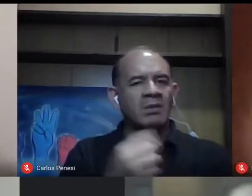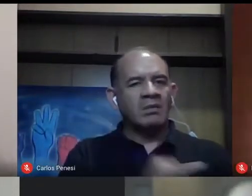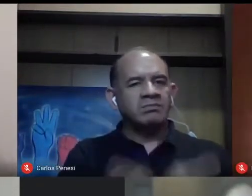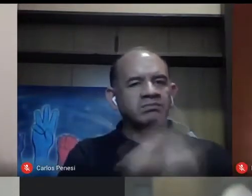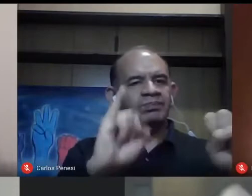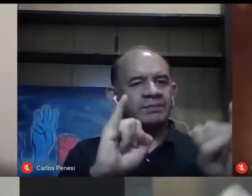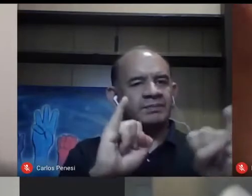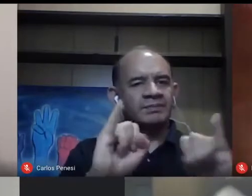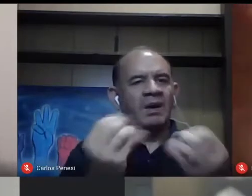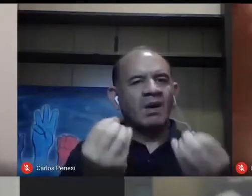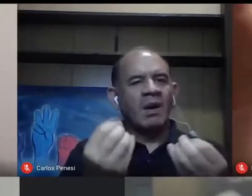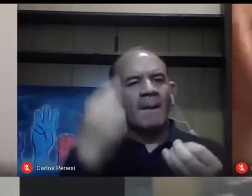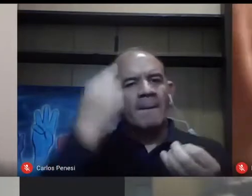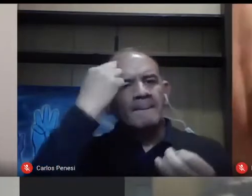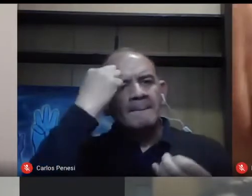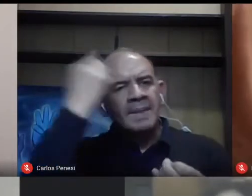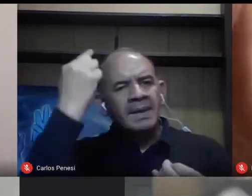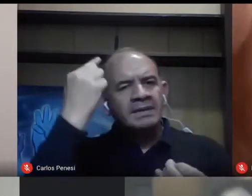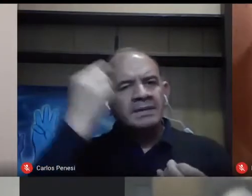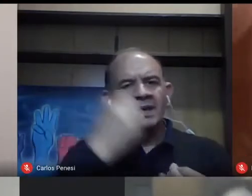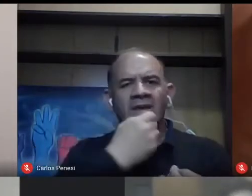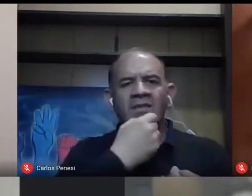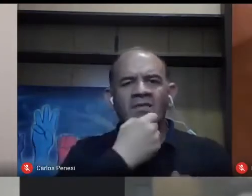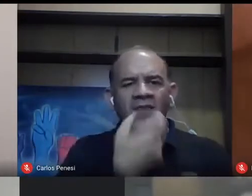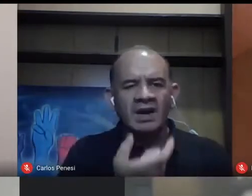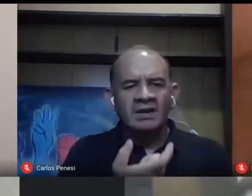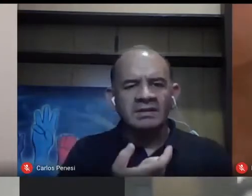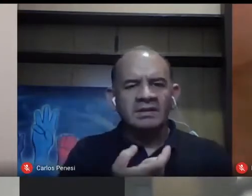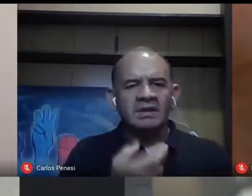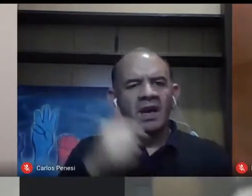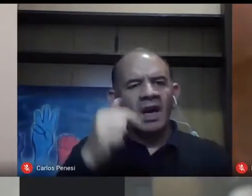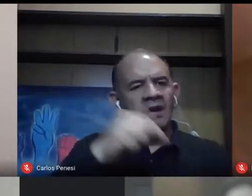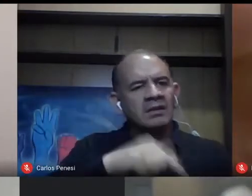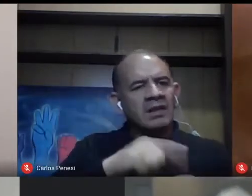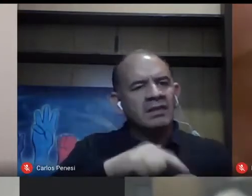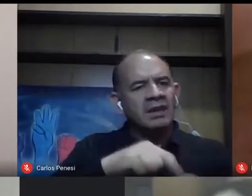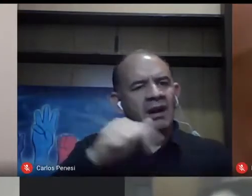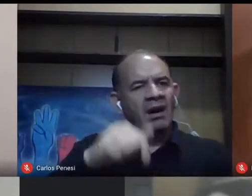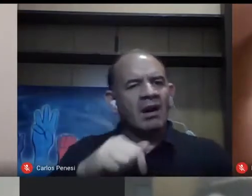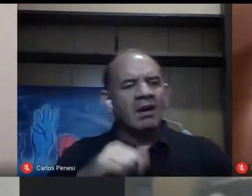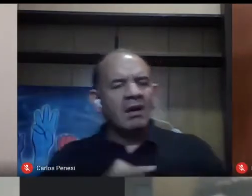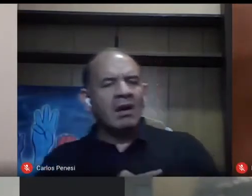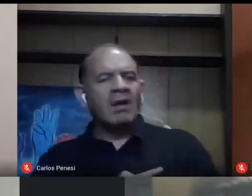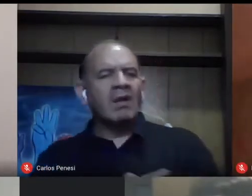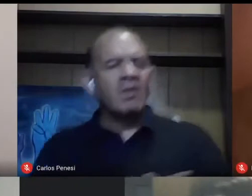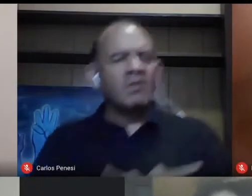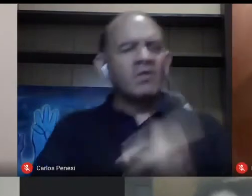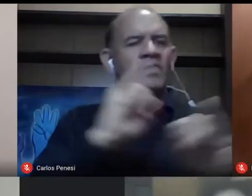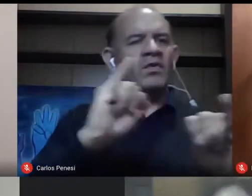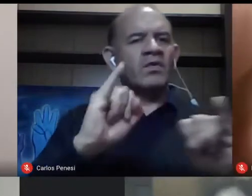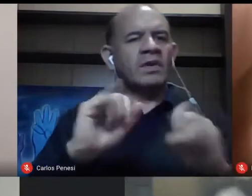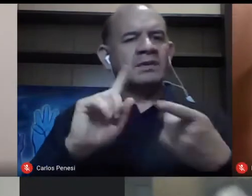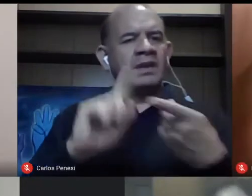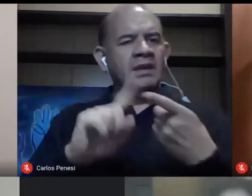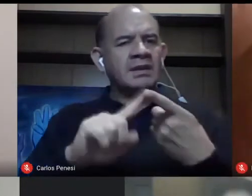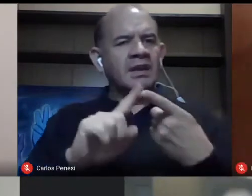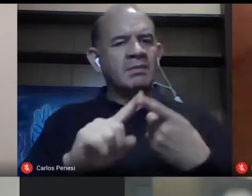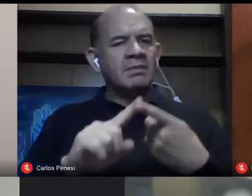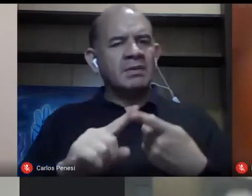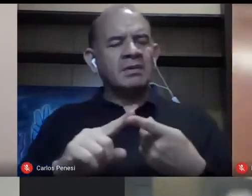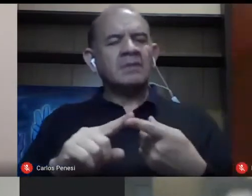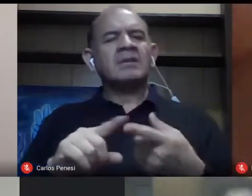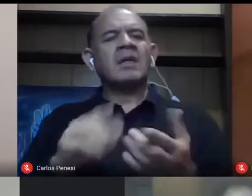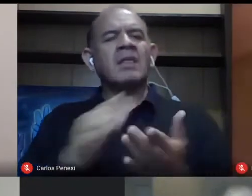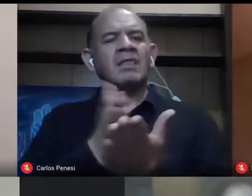qué reflexión les deja hasta el momento la implementación del tratado en un contexto de derechos humanos.